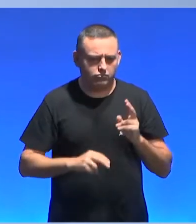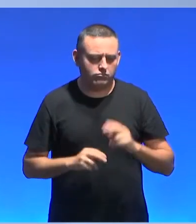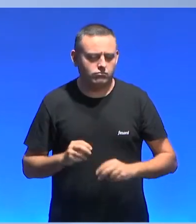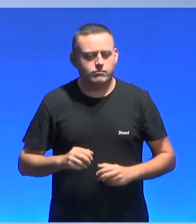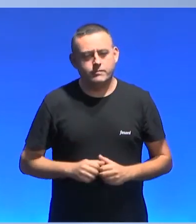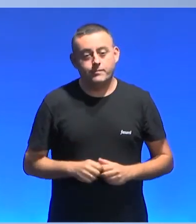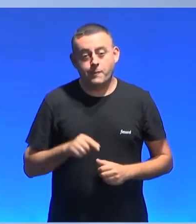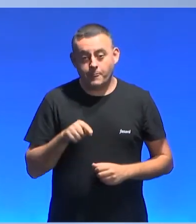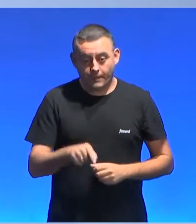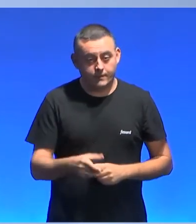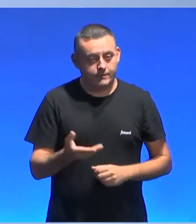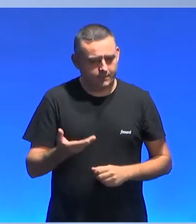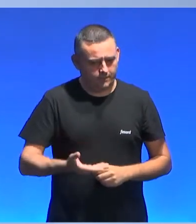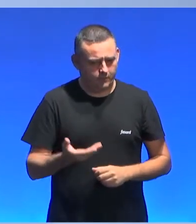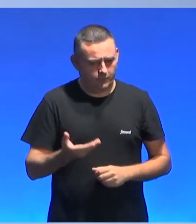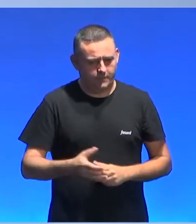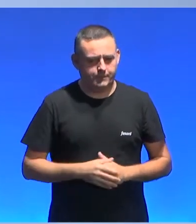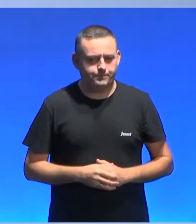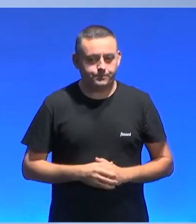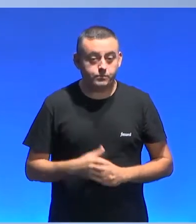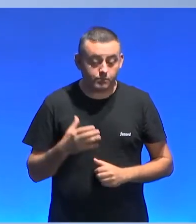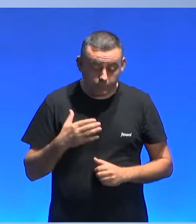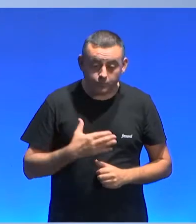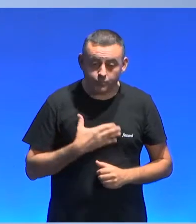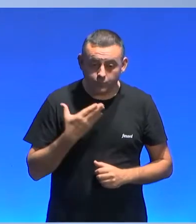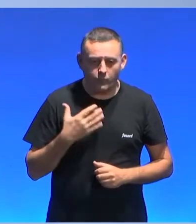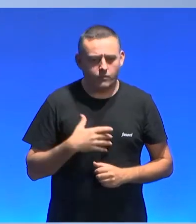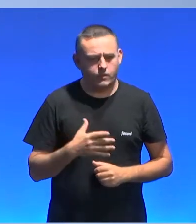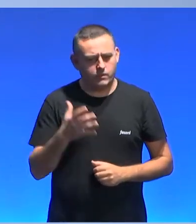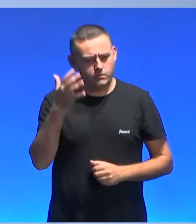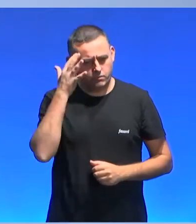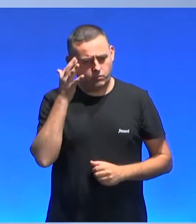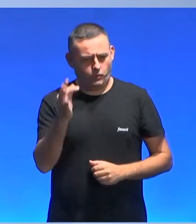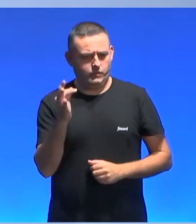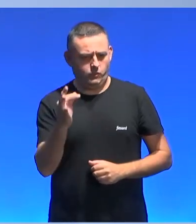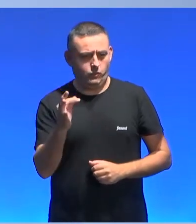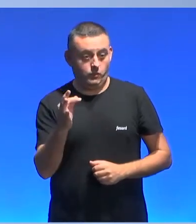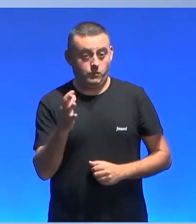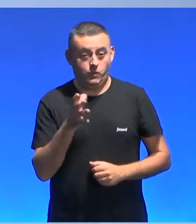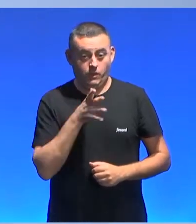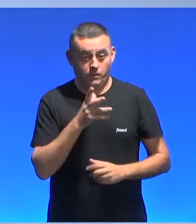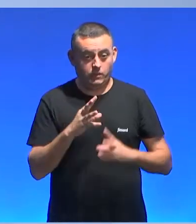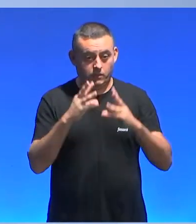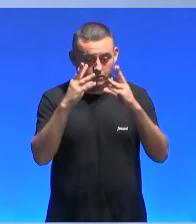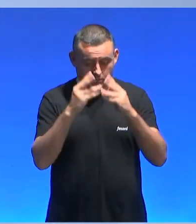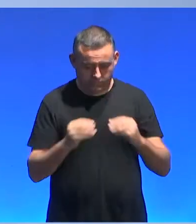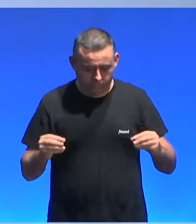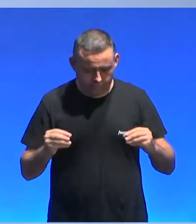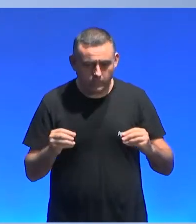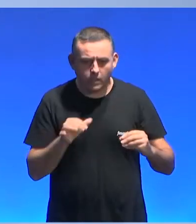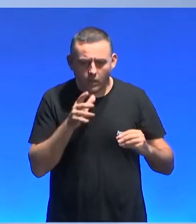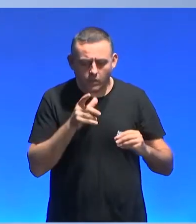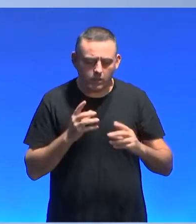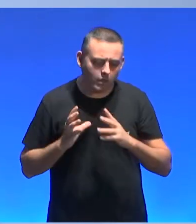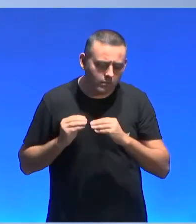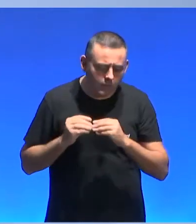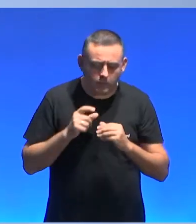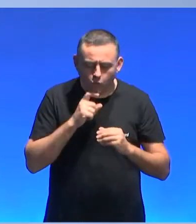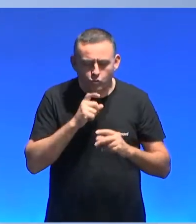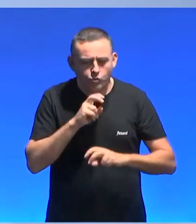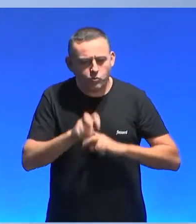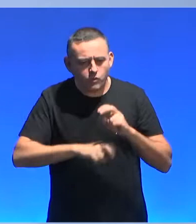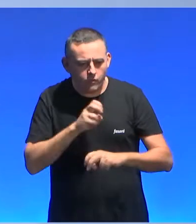importante que puede ser positivo porque se puede elegir de reconstruir de una manera u otra